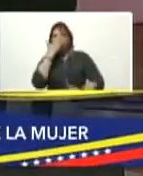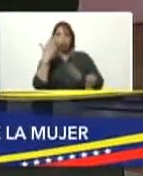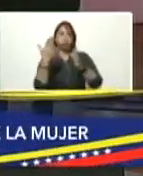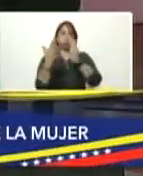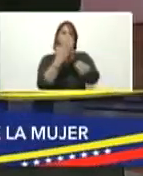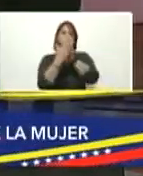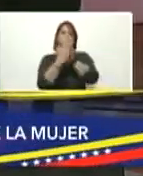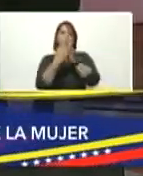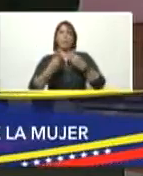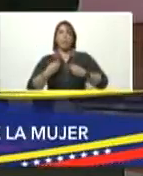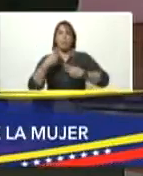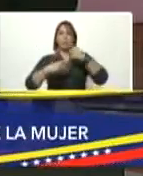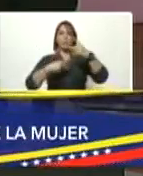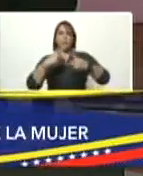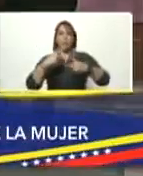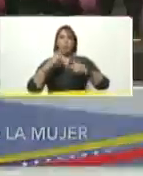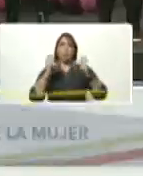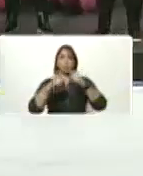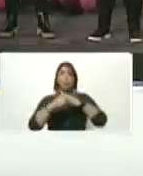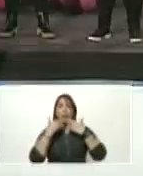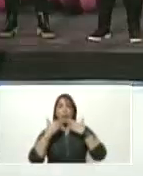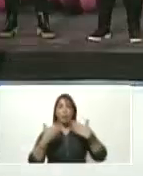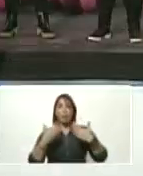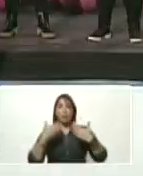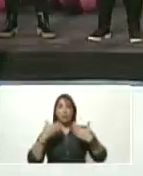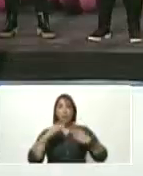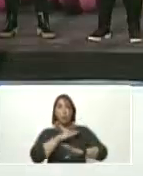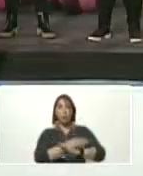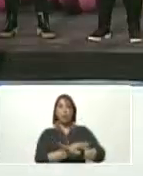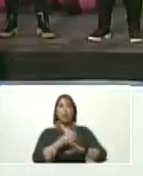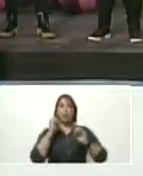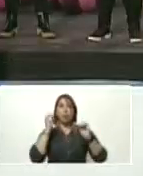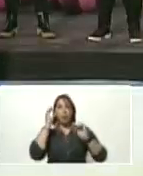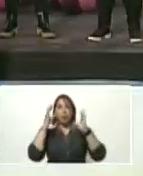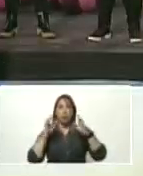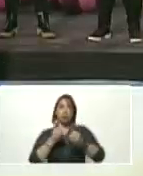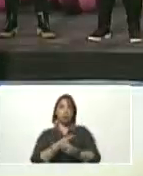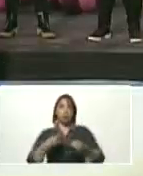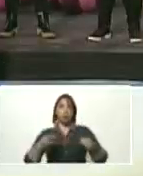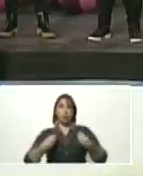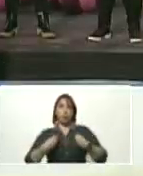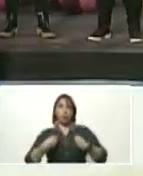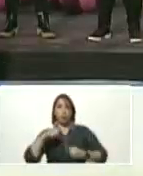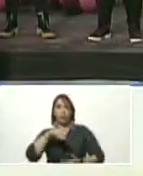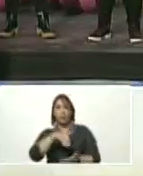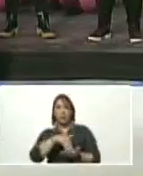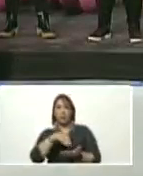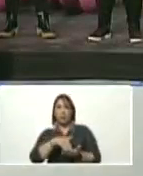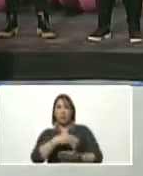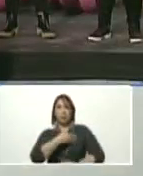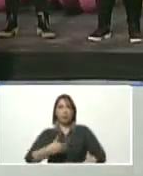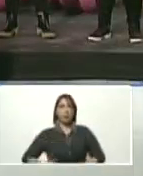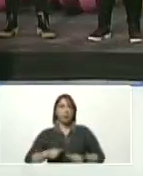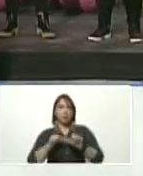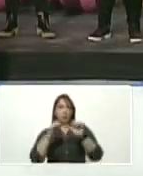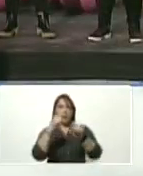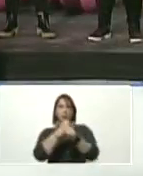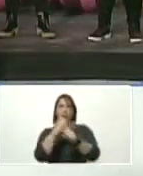el proceso de transformación, gracias a sus poderes creadores, pueda dignificar su vida en lo adelante. Desde Miranda, presidente, seguimos